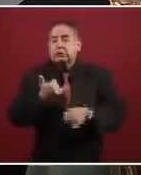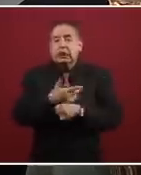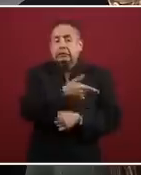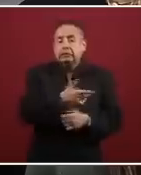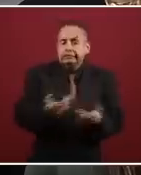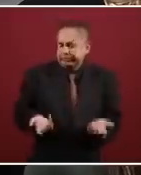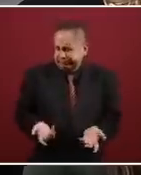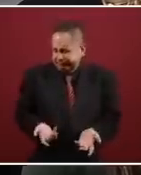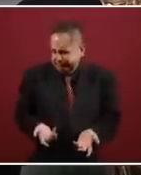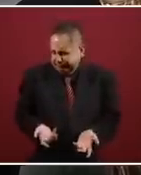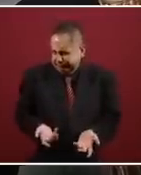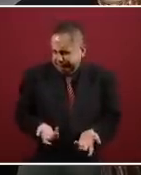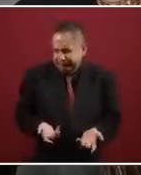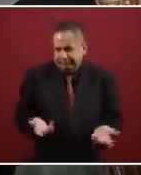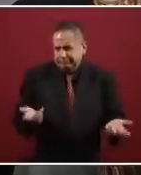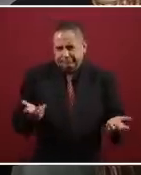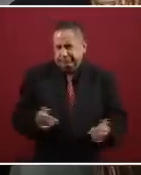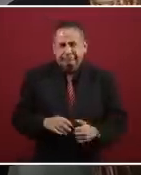porque